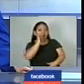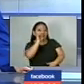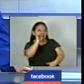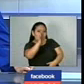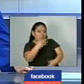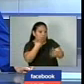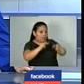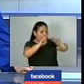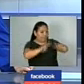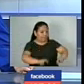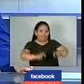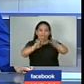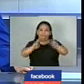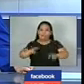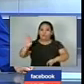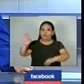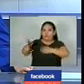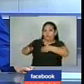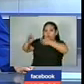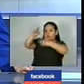acuerdo con un estudio realizado por un organismo internacional.